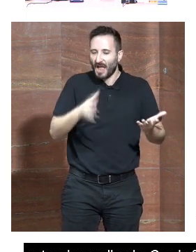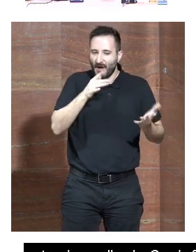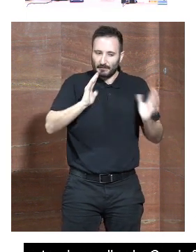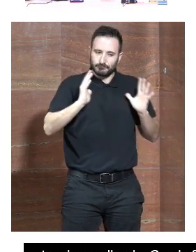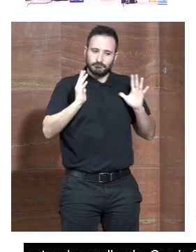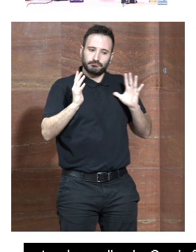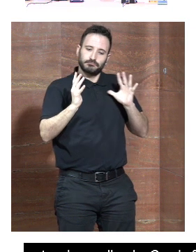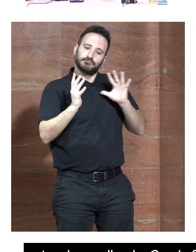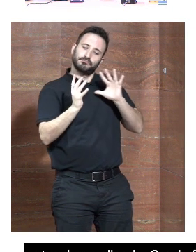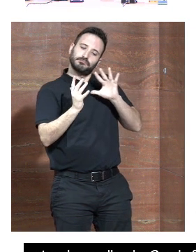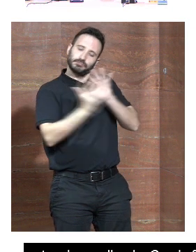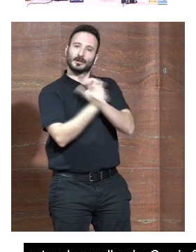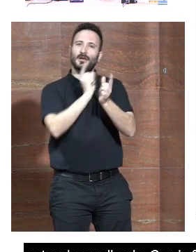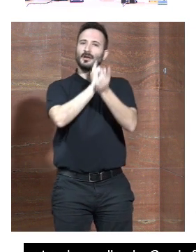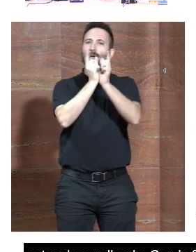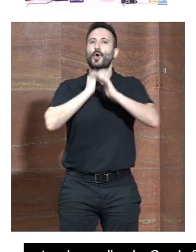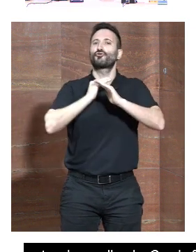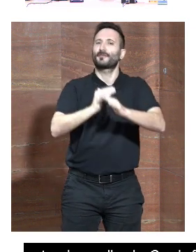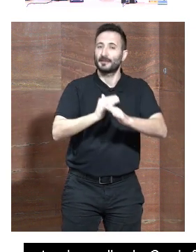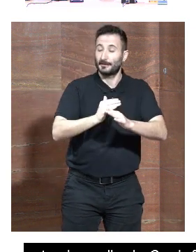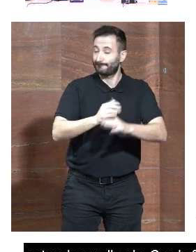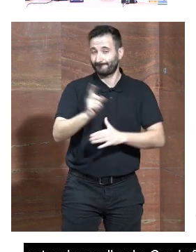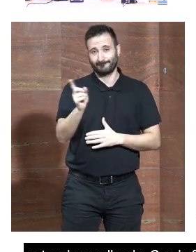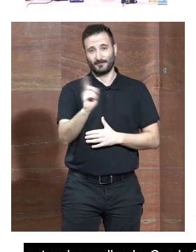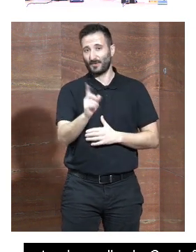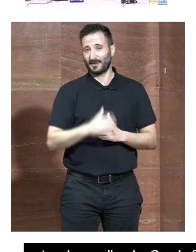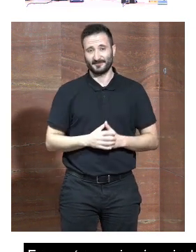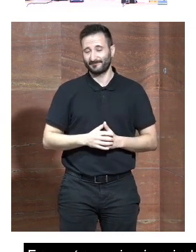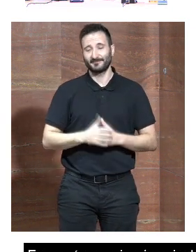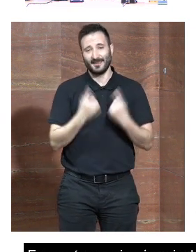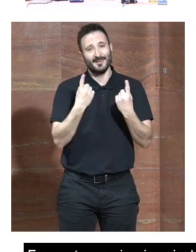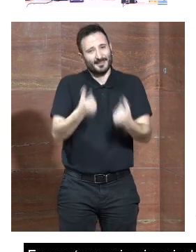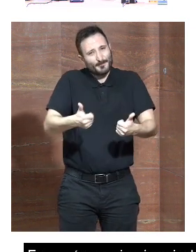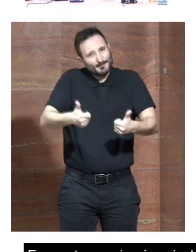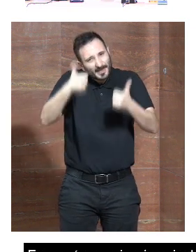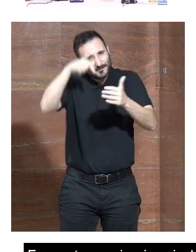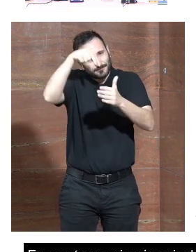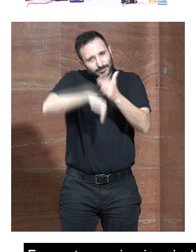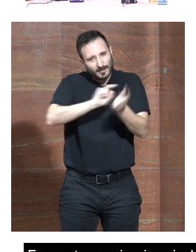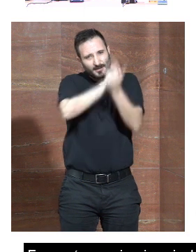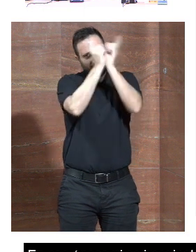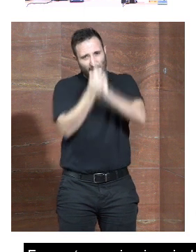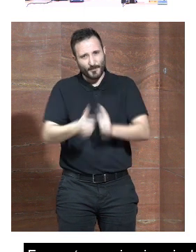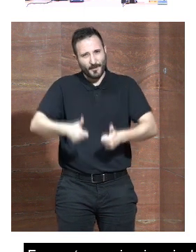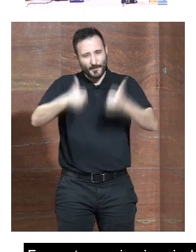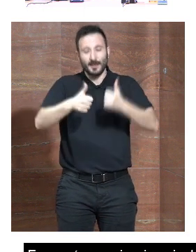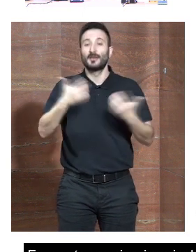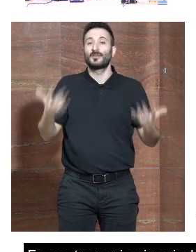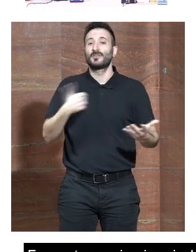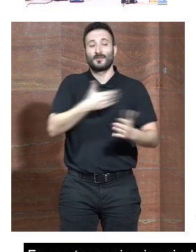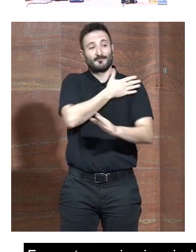cambiado, ¿pero ha cambiado de forma suficiente? Pues no, estamos viendo que no. Entonces, bueno, pues quería lanzar